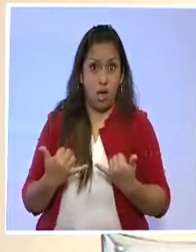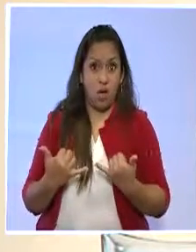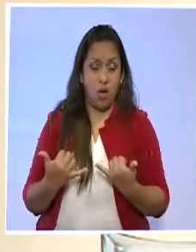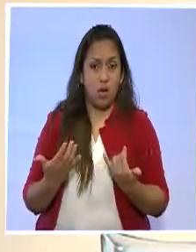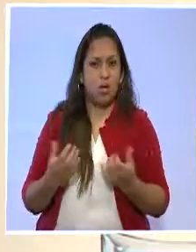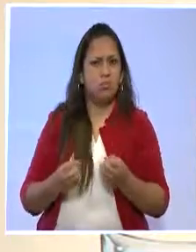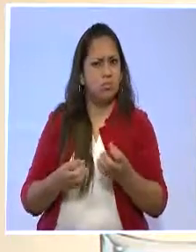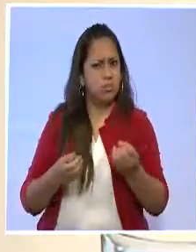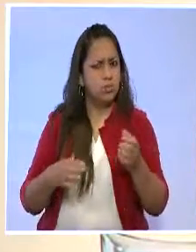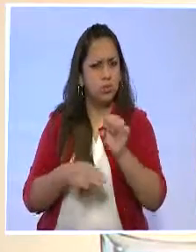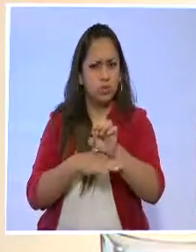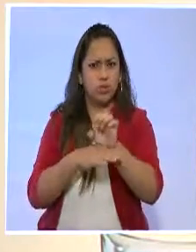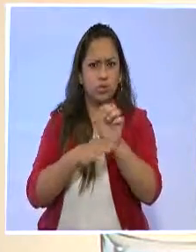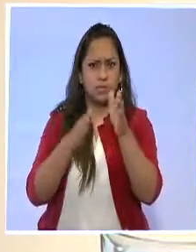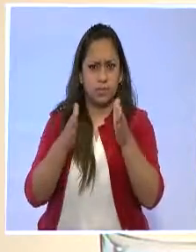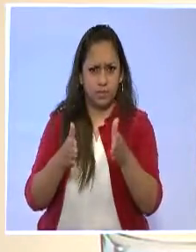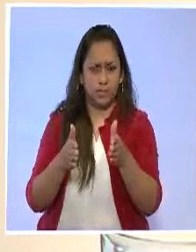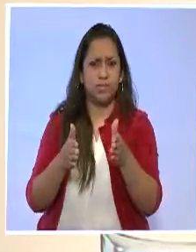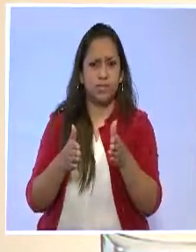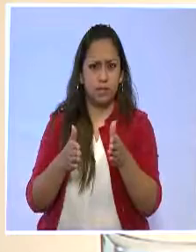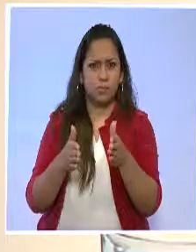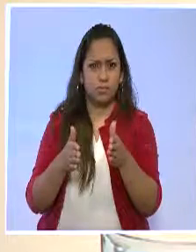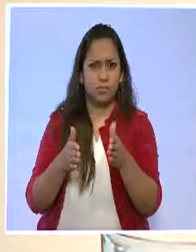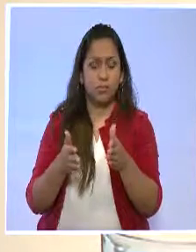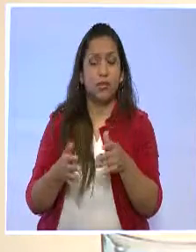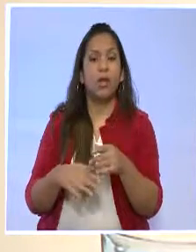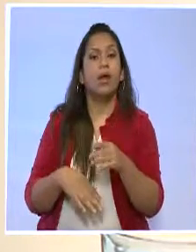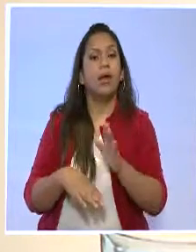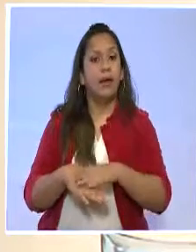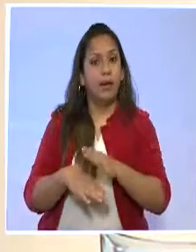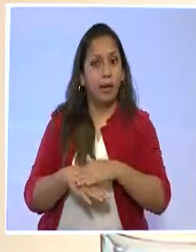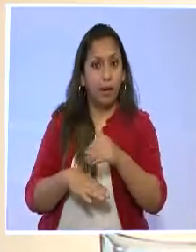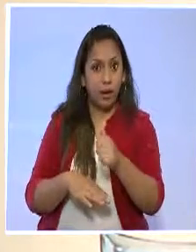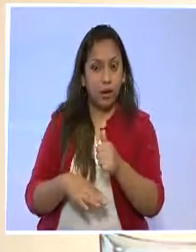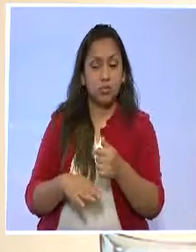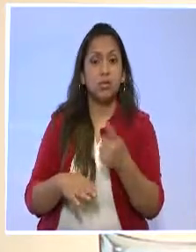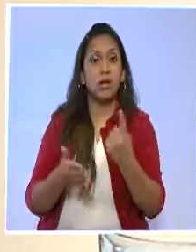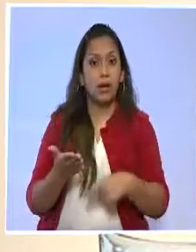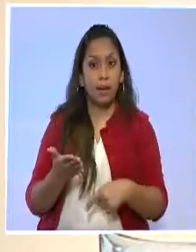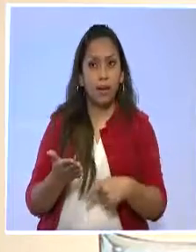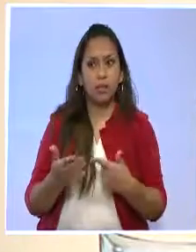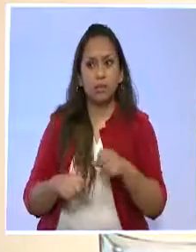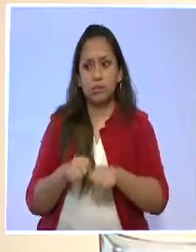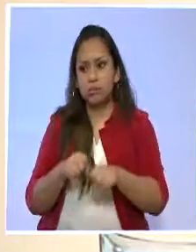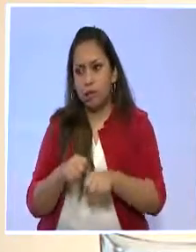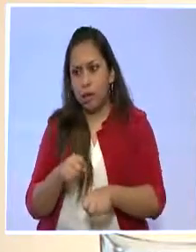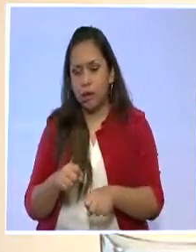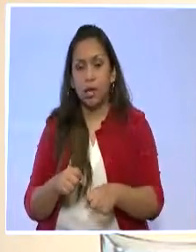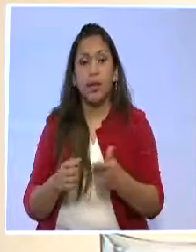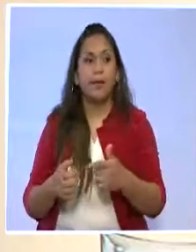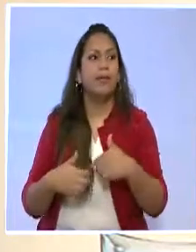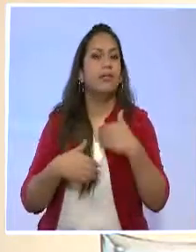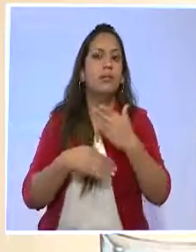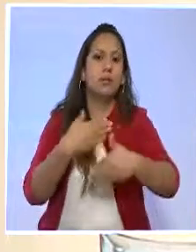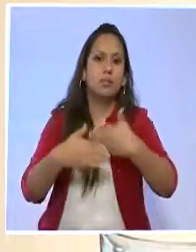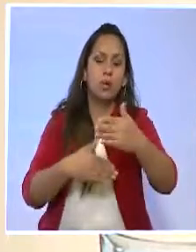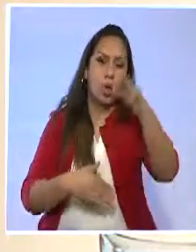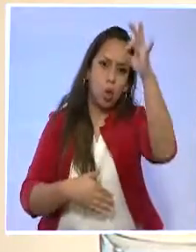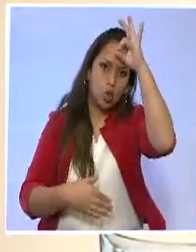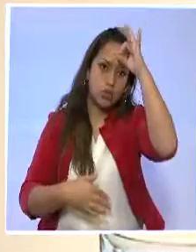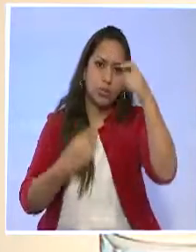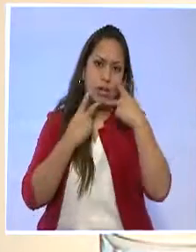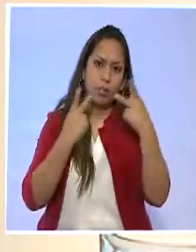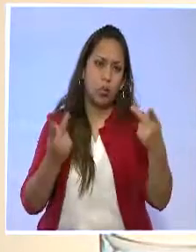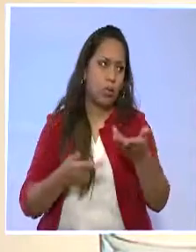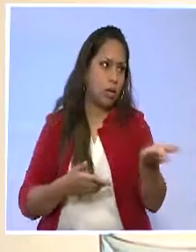muchos ecuatorianos y que son asumidos por el sistema público de salud hablemos de la diabetes el otro día la ministra